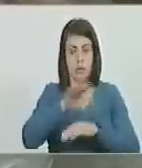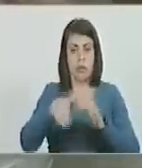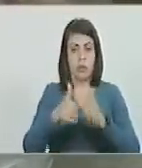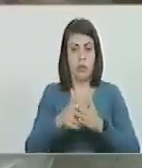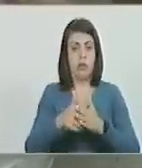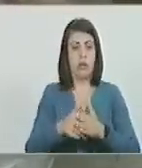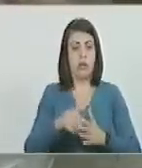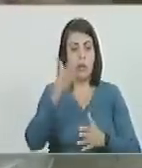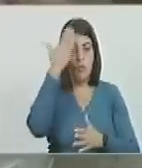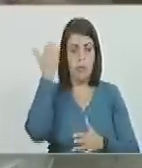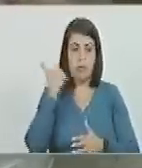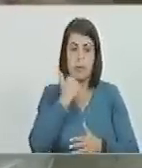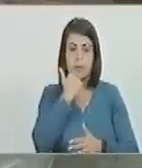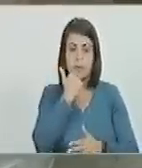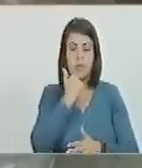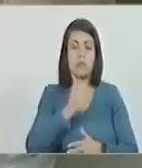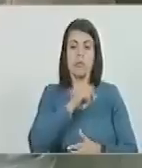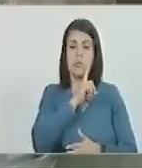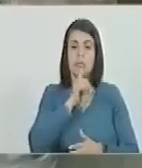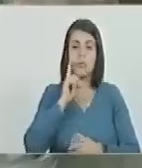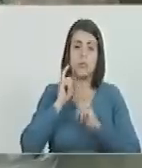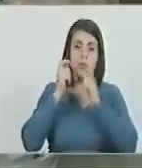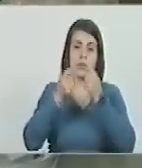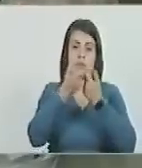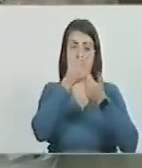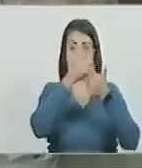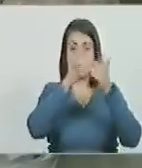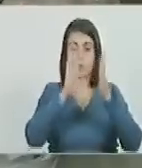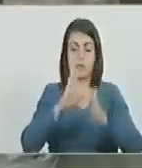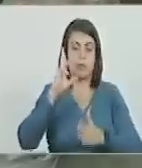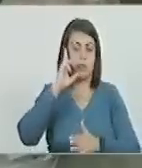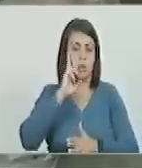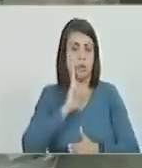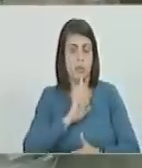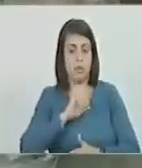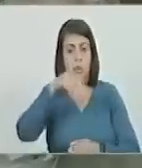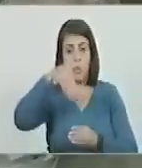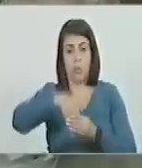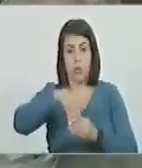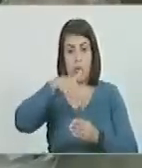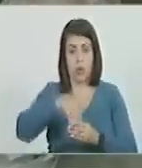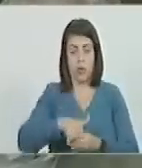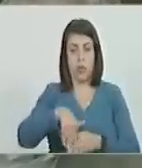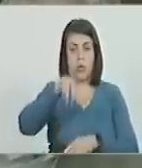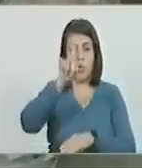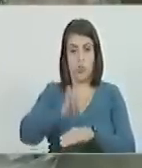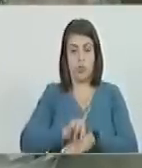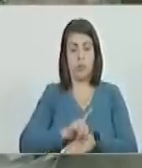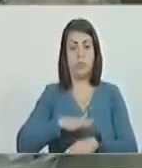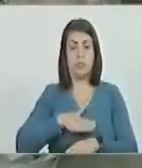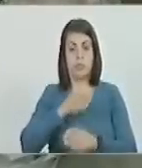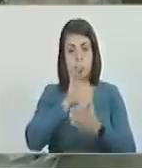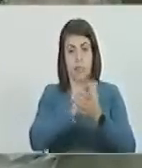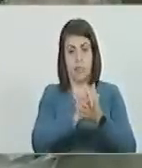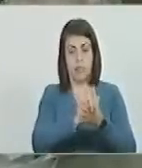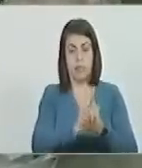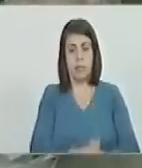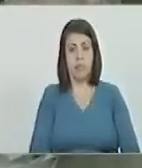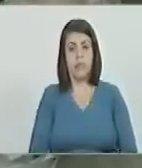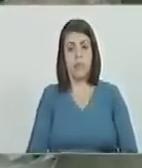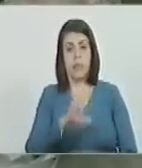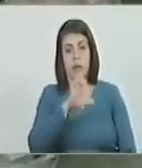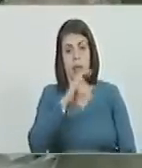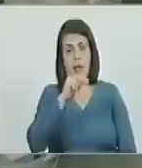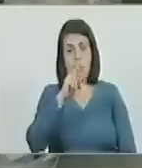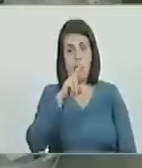nuestro Francisco de Miranda, en nombre de nuestro libertador Simón Bolívar, votemos por unanimidad para que el compañero